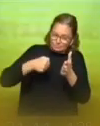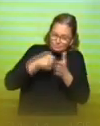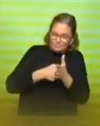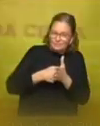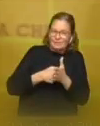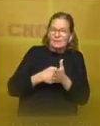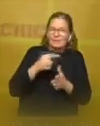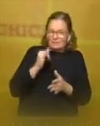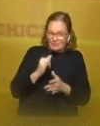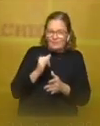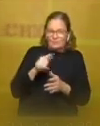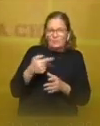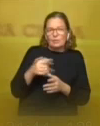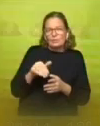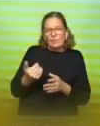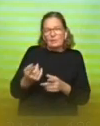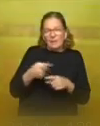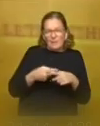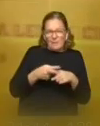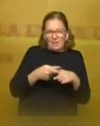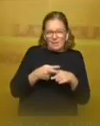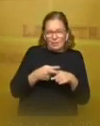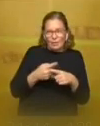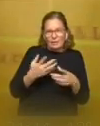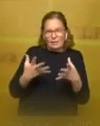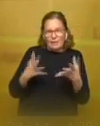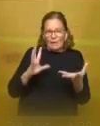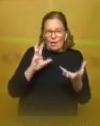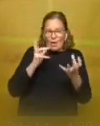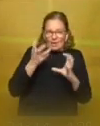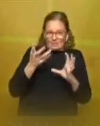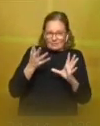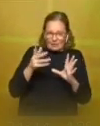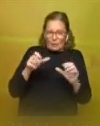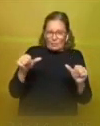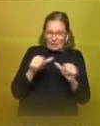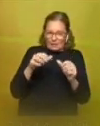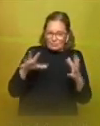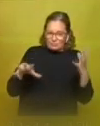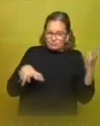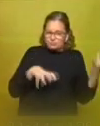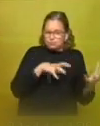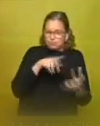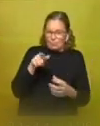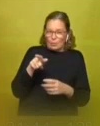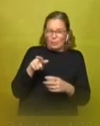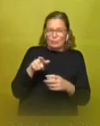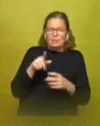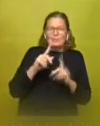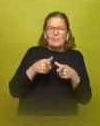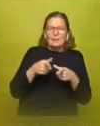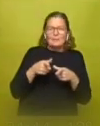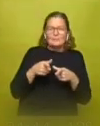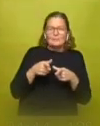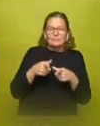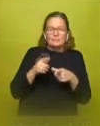la lucha. Y otra cosa es estar en el medio de una espiral de violencia como se ha generado. Vos, además,